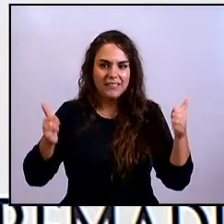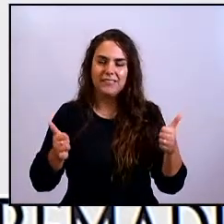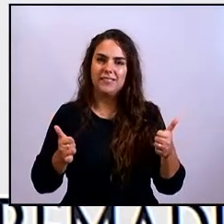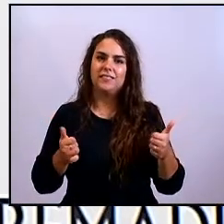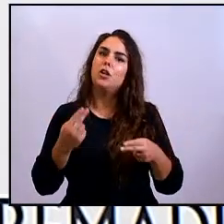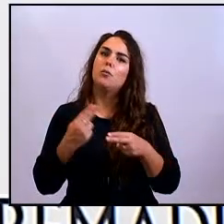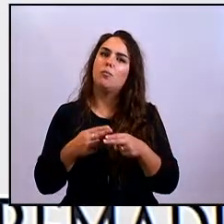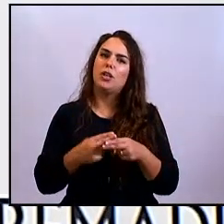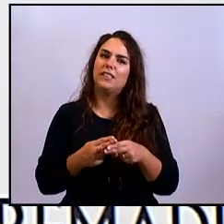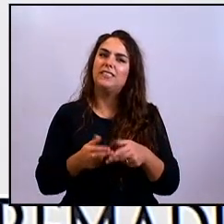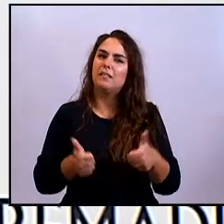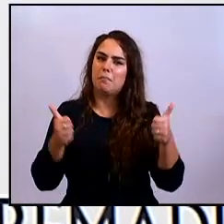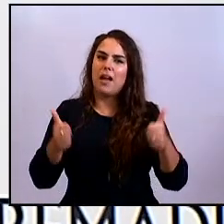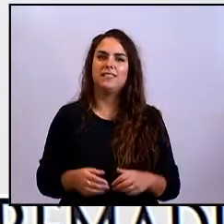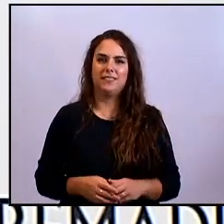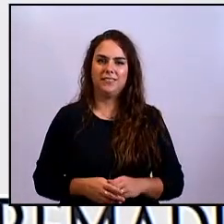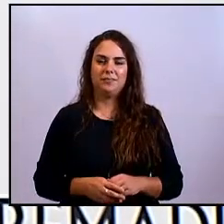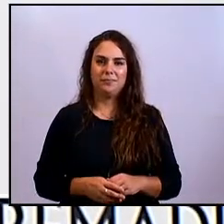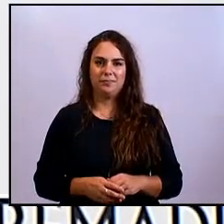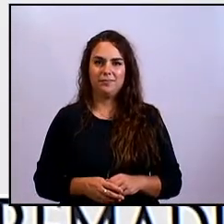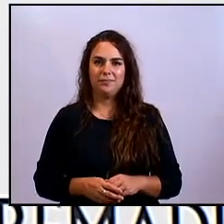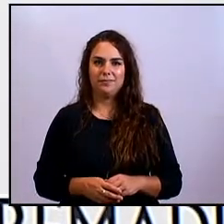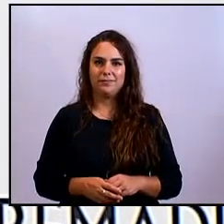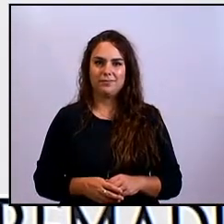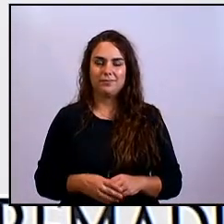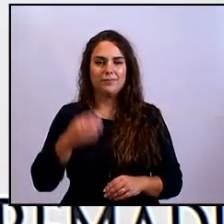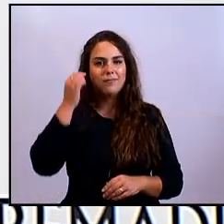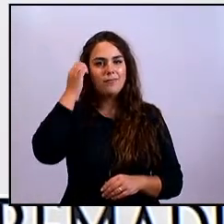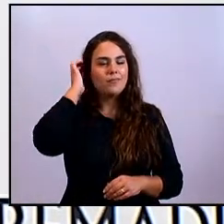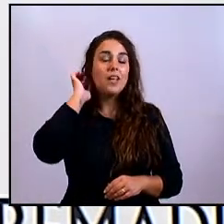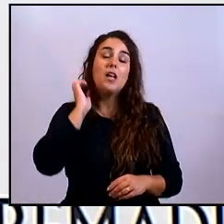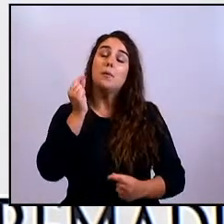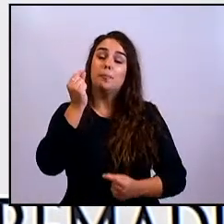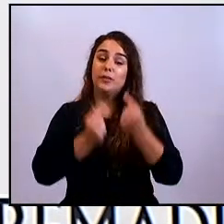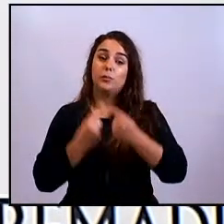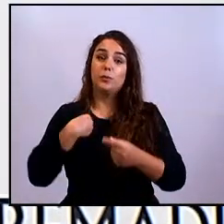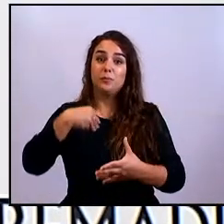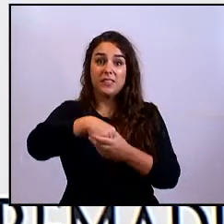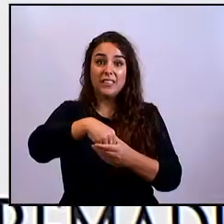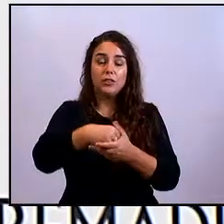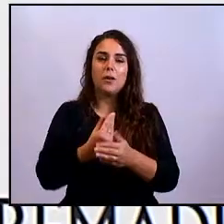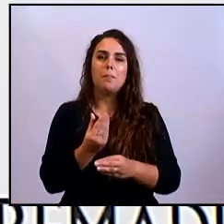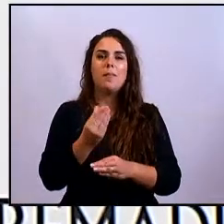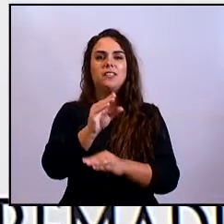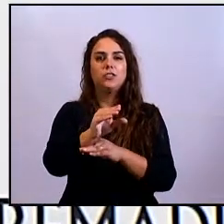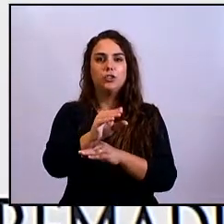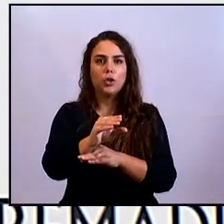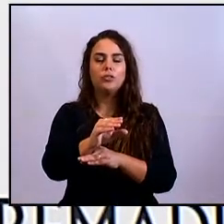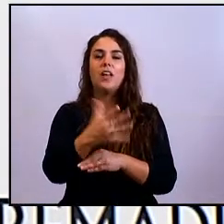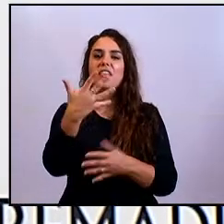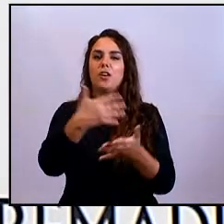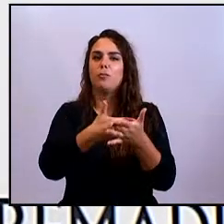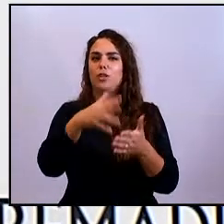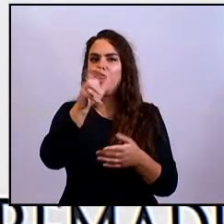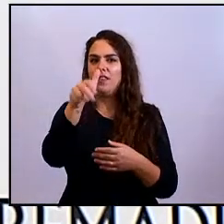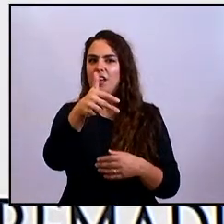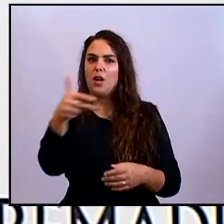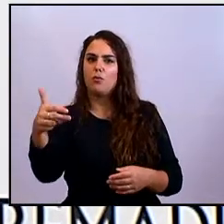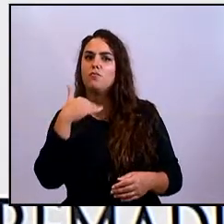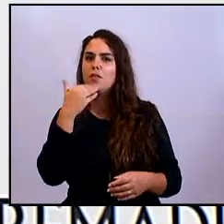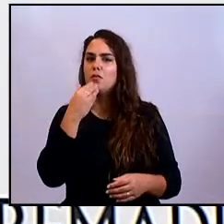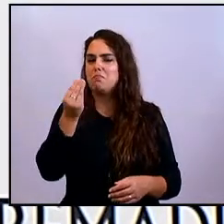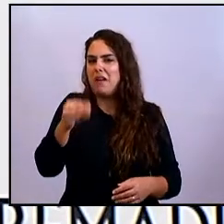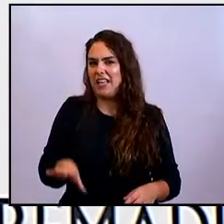más políticas de estímulo. Entre otras, este presupuesto contempla una inversión de algo más de 5 millones de euros en un programa